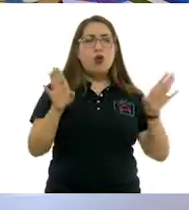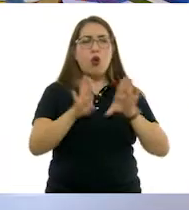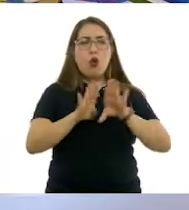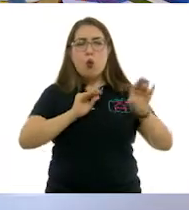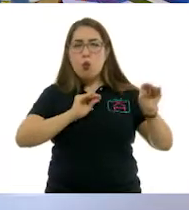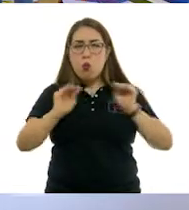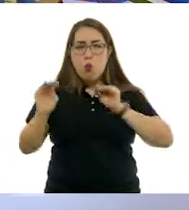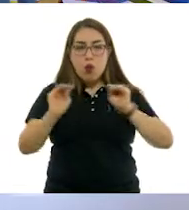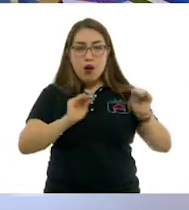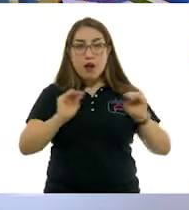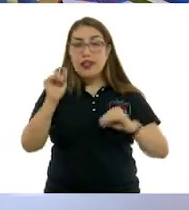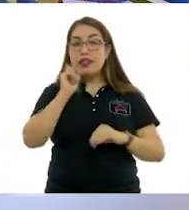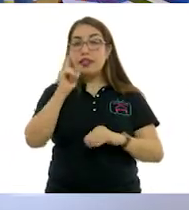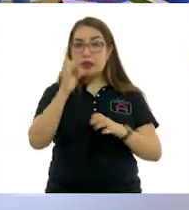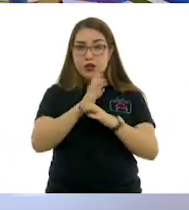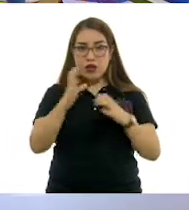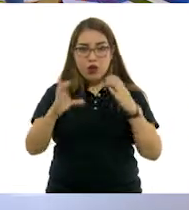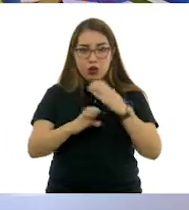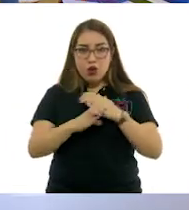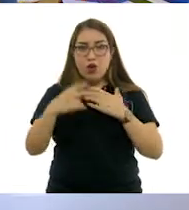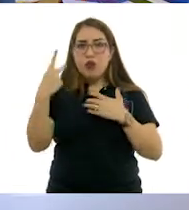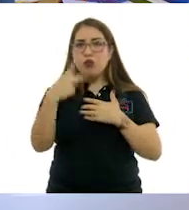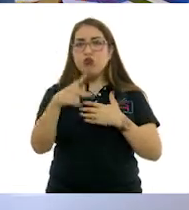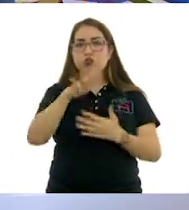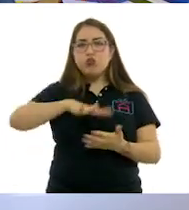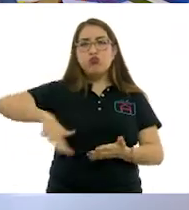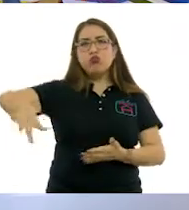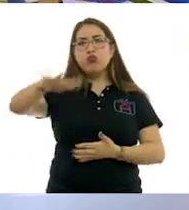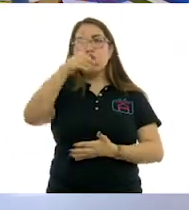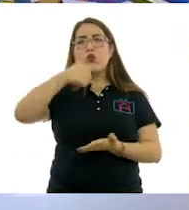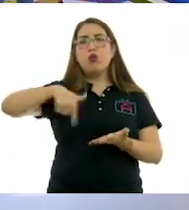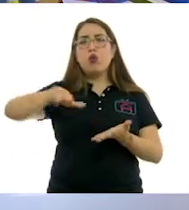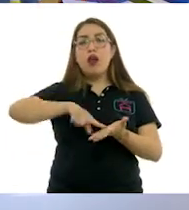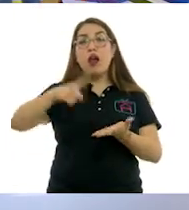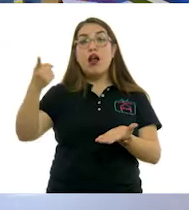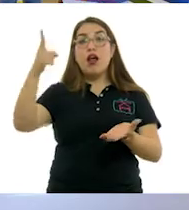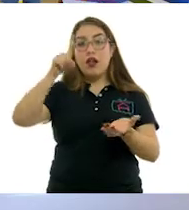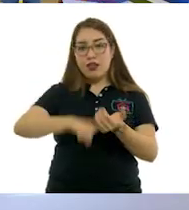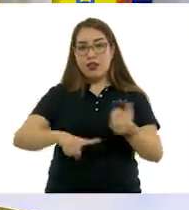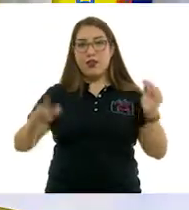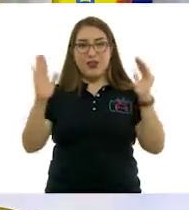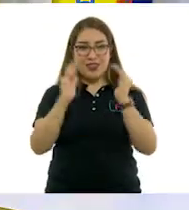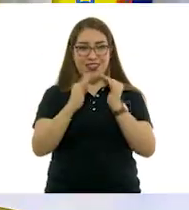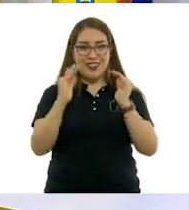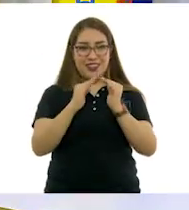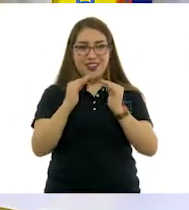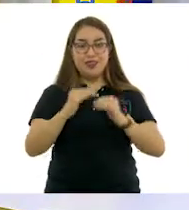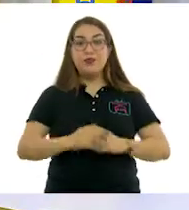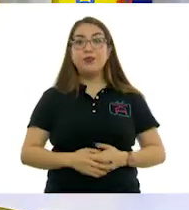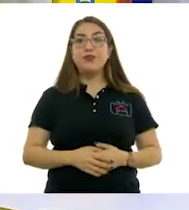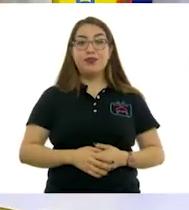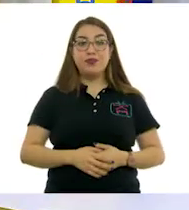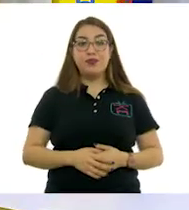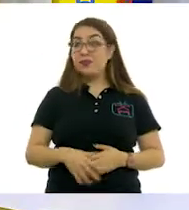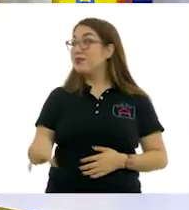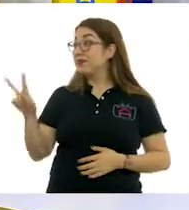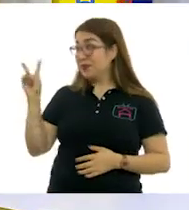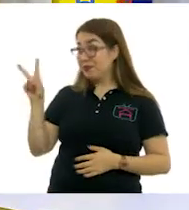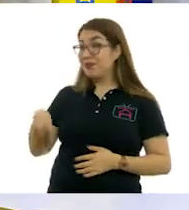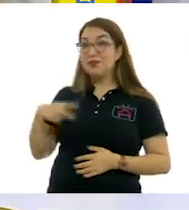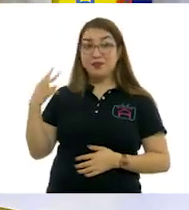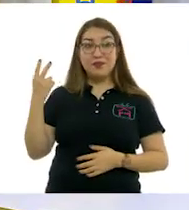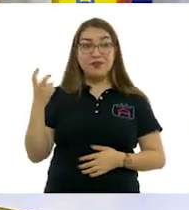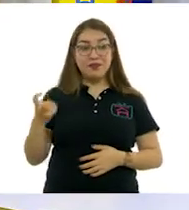acciones que realizamos en cada uno de los espacios que se encuentran dentro de nuestra casa. Eso es cierto. Y